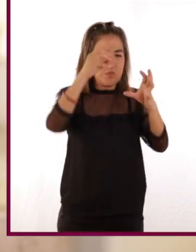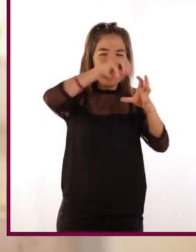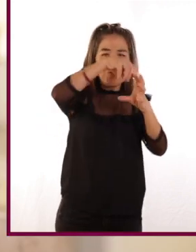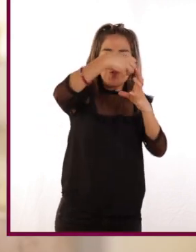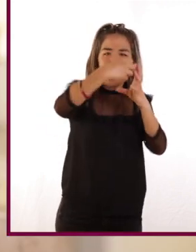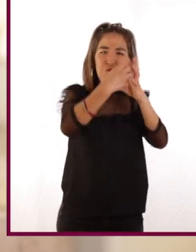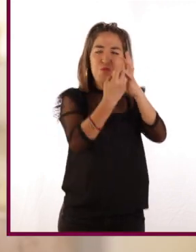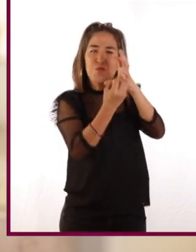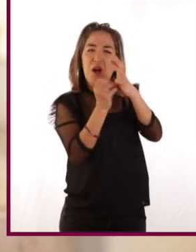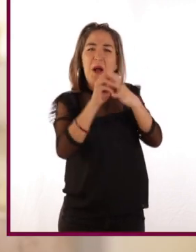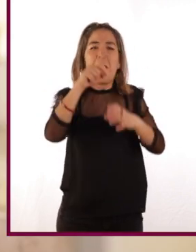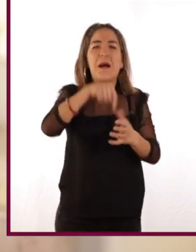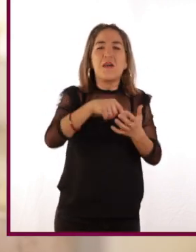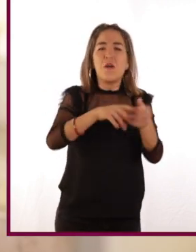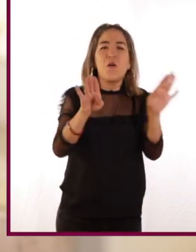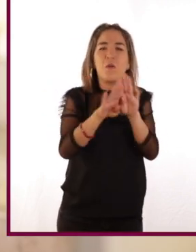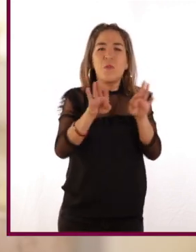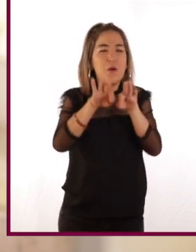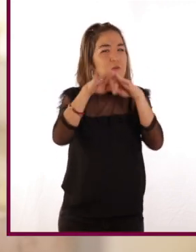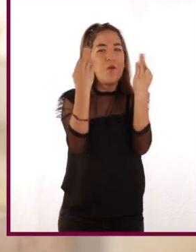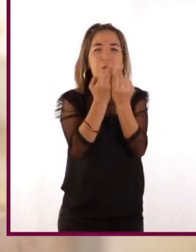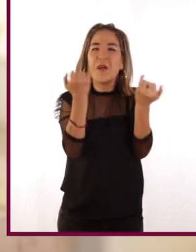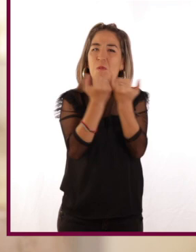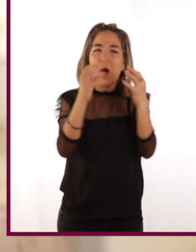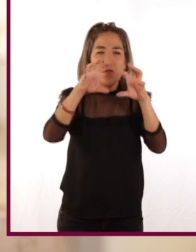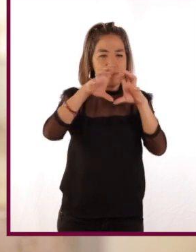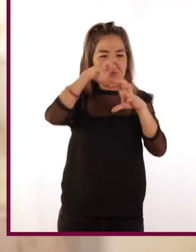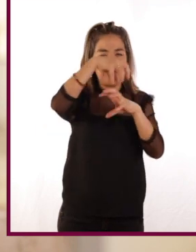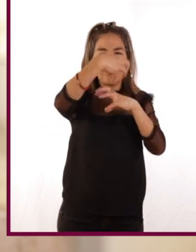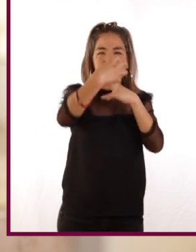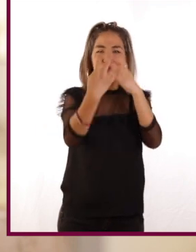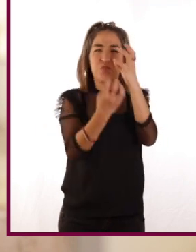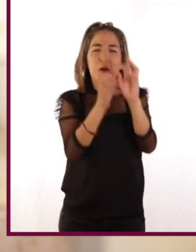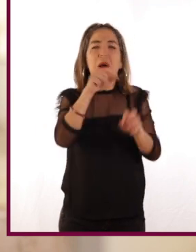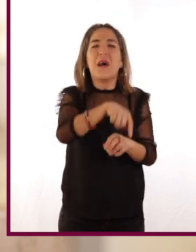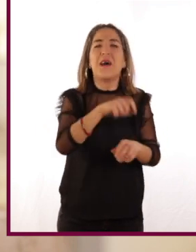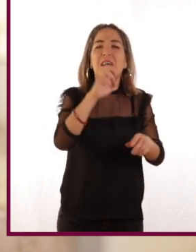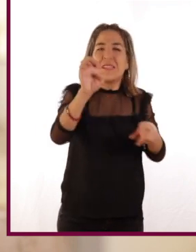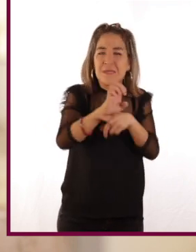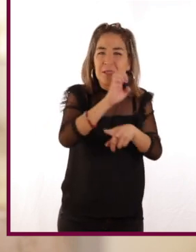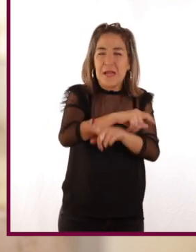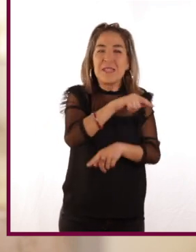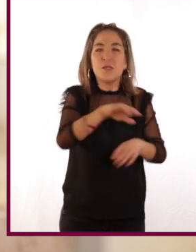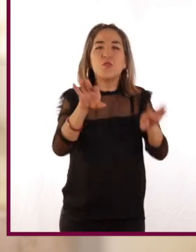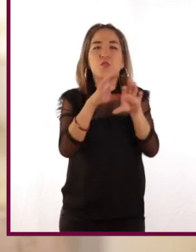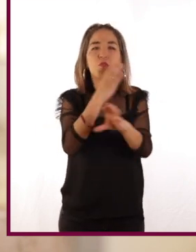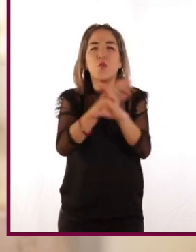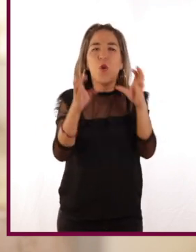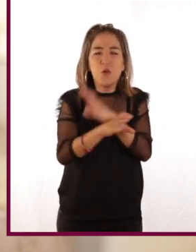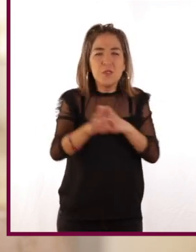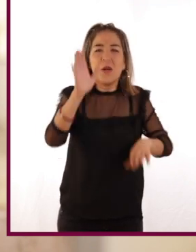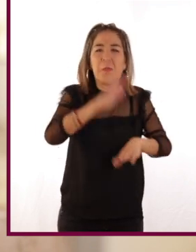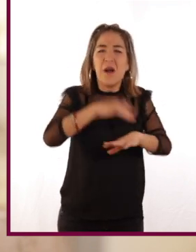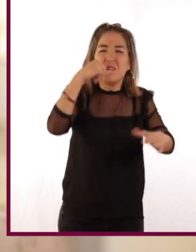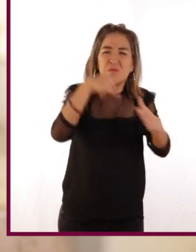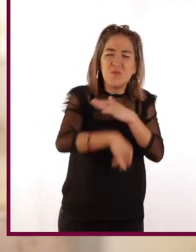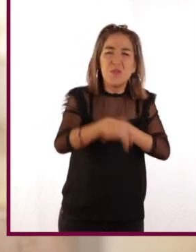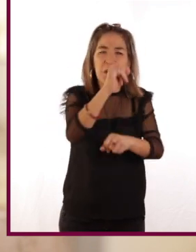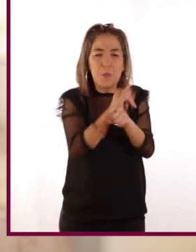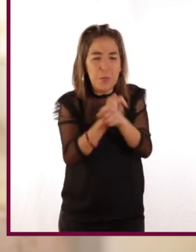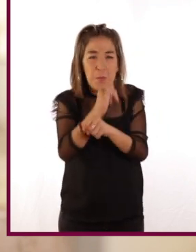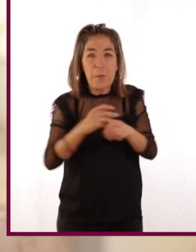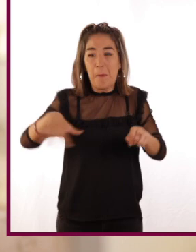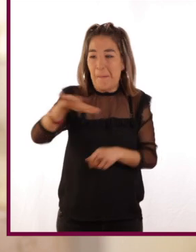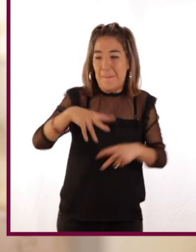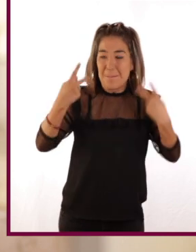moléculas en nuestro planeta que se acomodan de la forma de los sólidos platónicos. Entonces son objetos que han sido muy estudiados